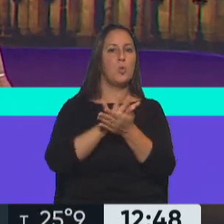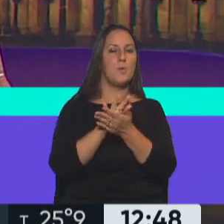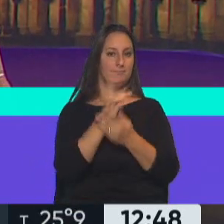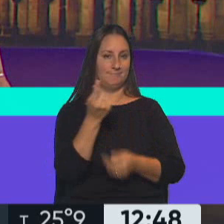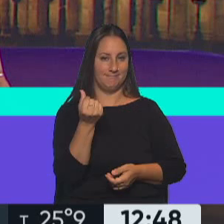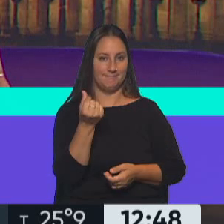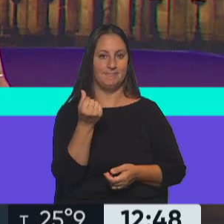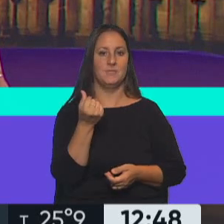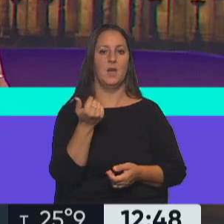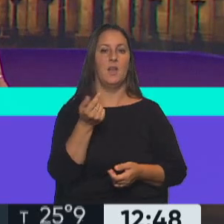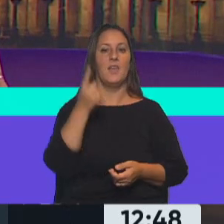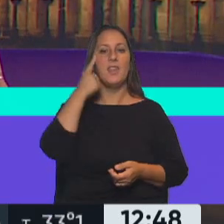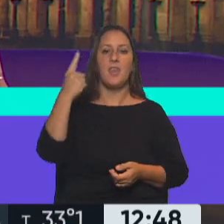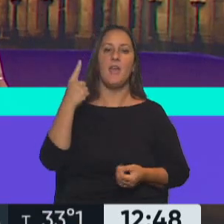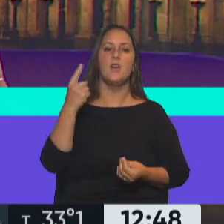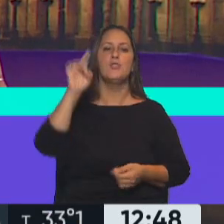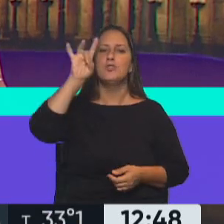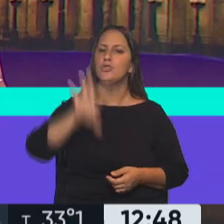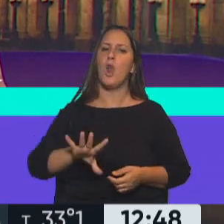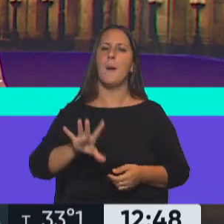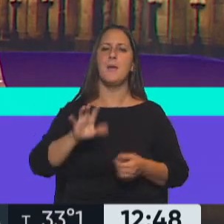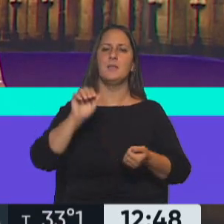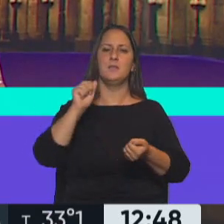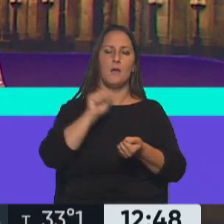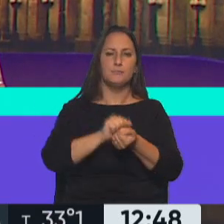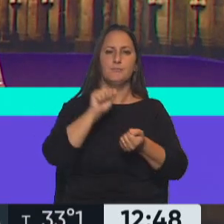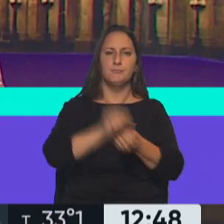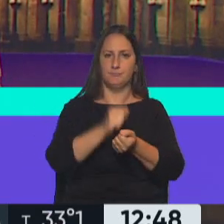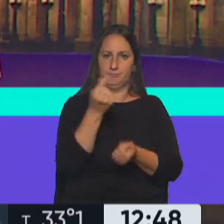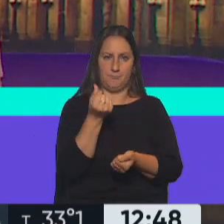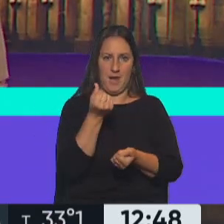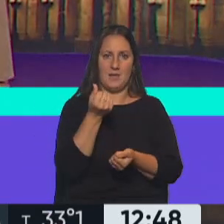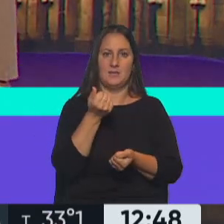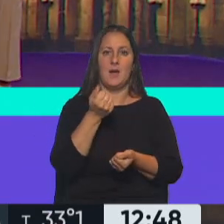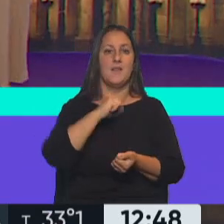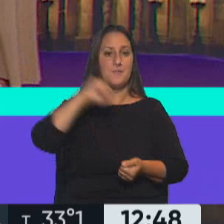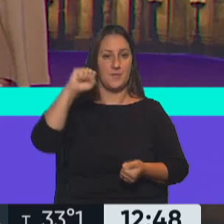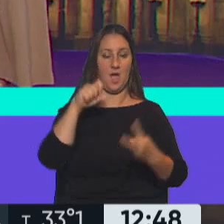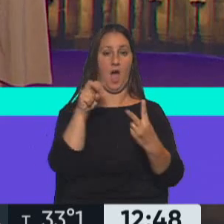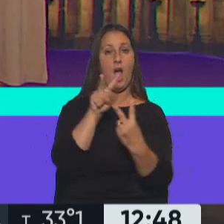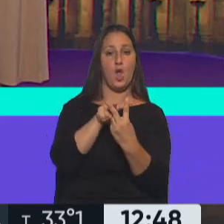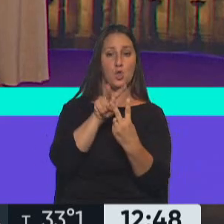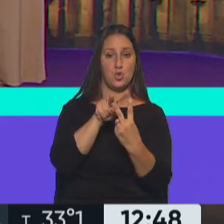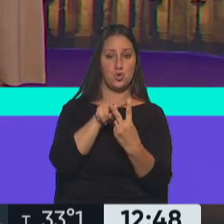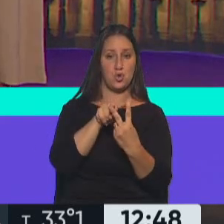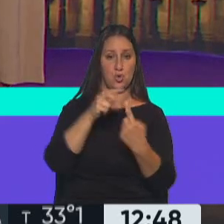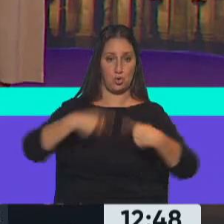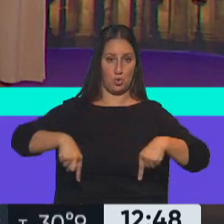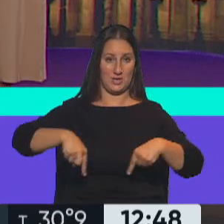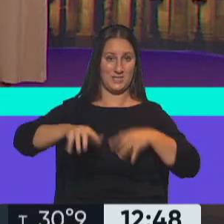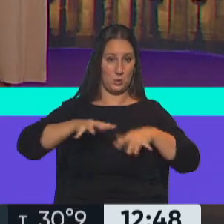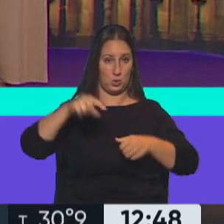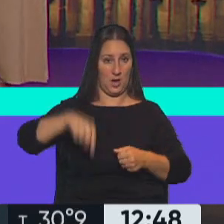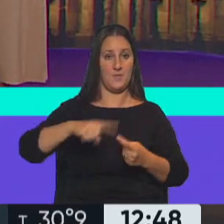monetarismo, ¿no? La idea de solamente es la emisión monetaria la que explica la inflación. Y dijo, hay 2 cosas que nos pasan.